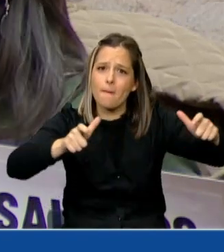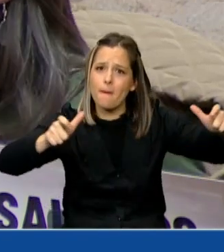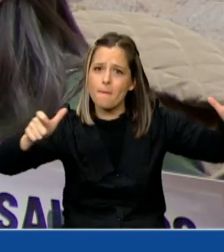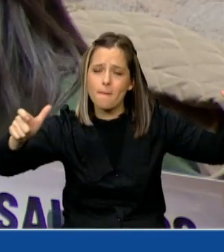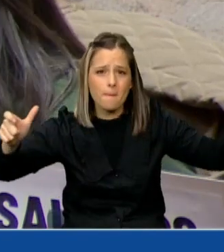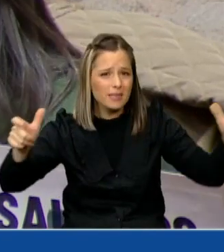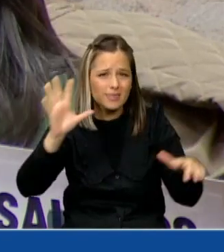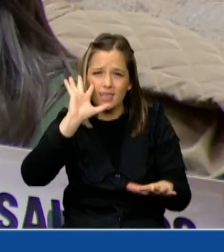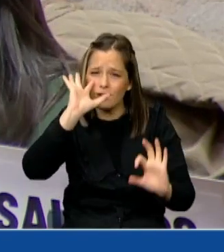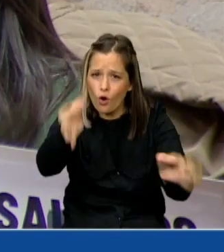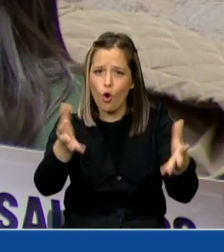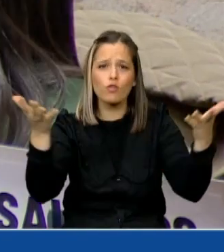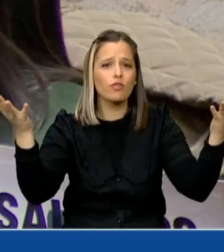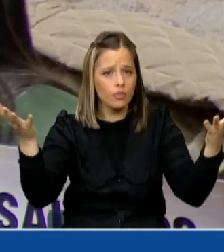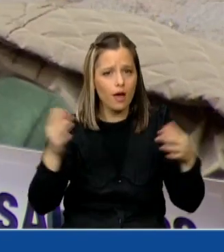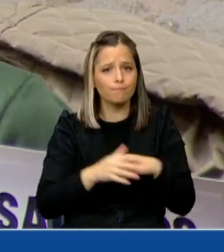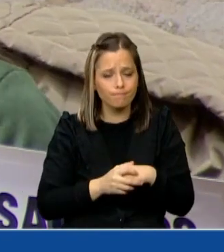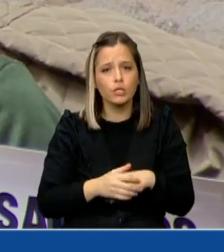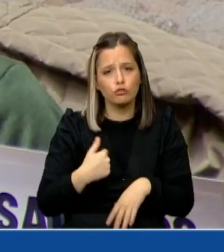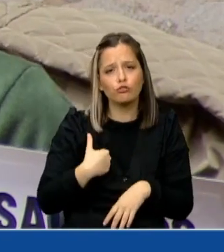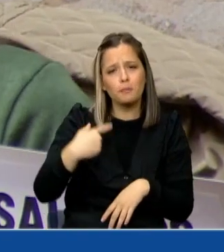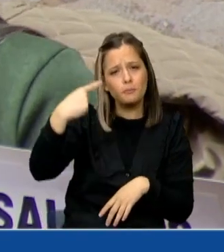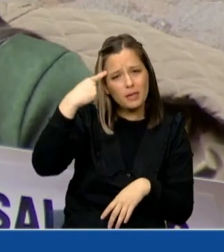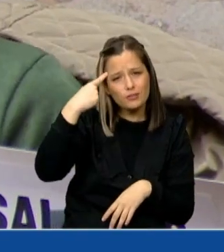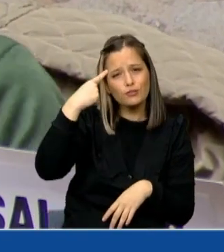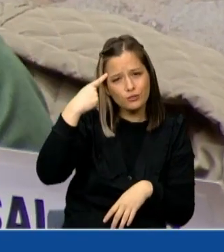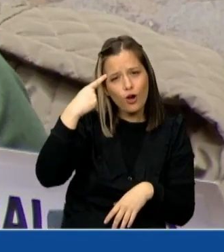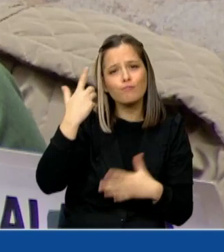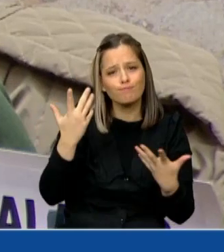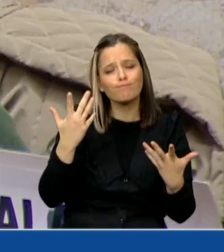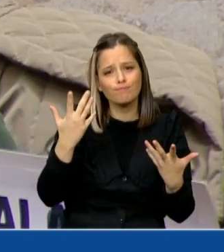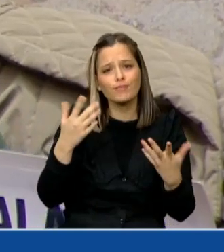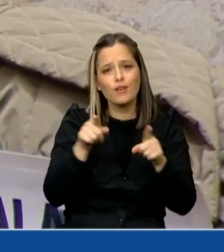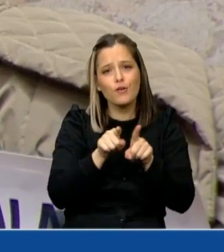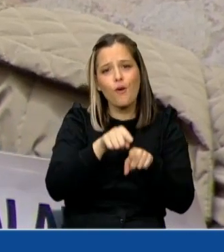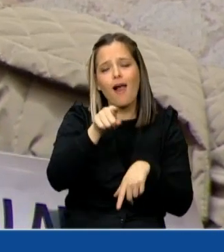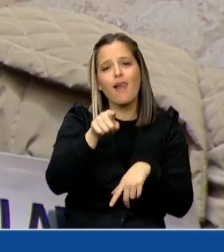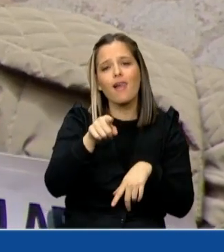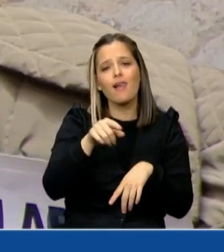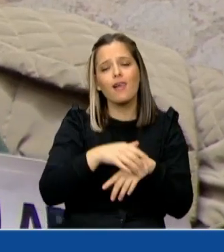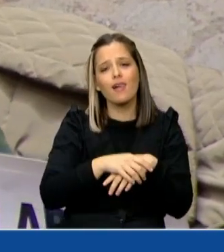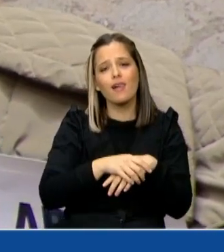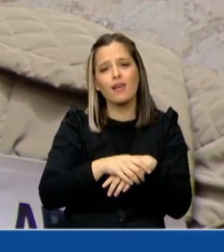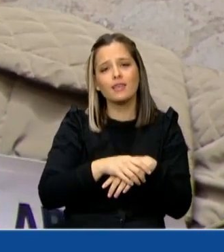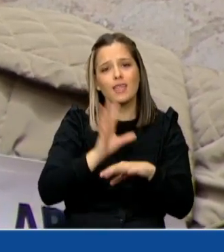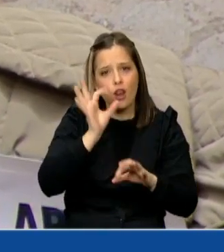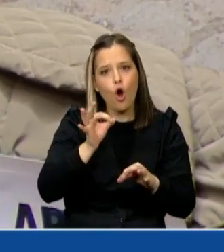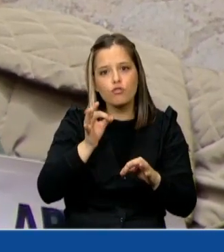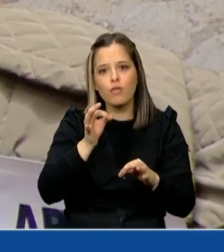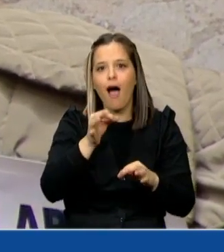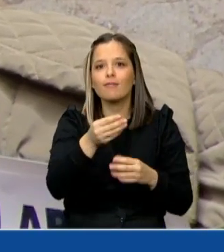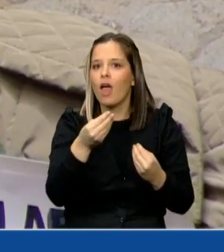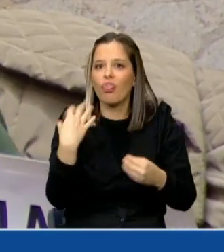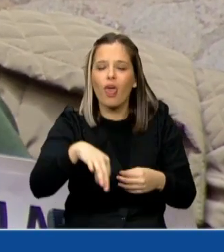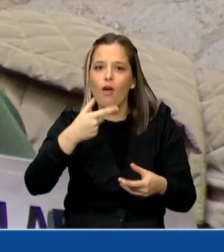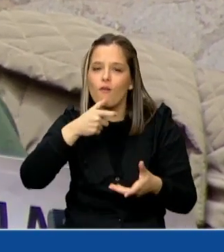estamos viviendo. Por eso me parece que justamente se empieza a desenvolver, se empieza a desarrollar cada vez más una respuesta a esto.